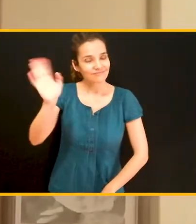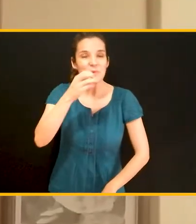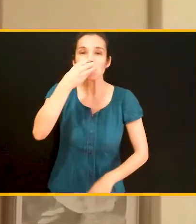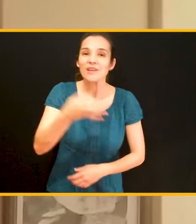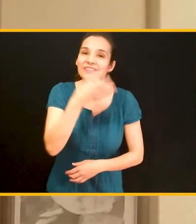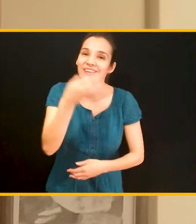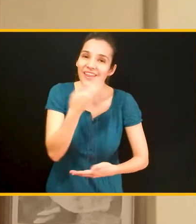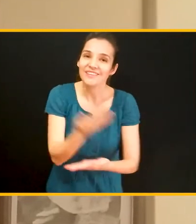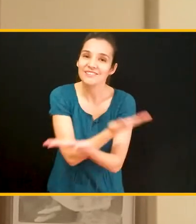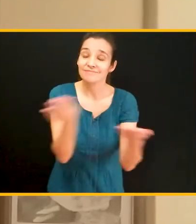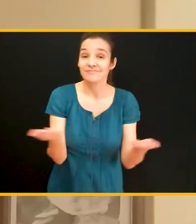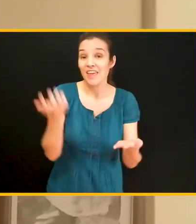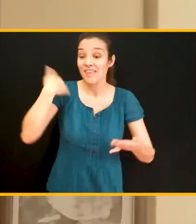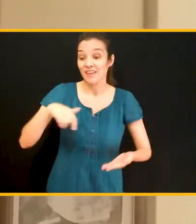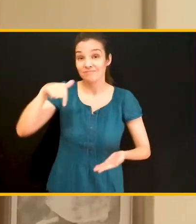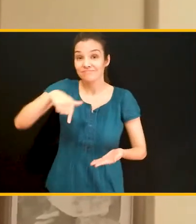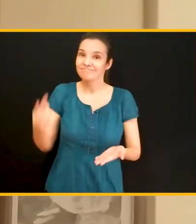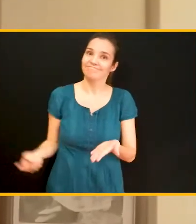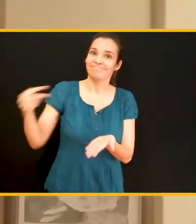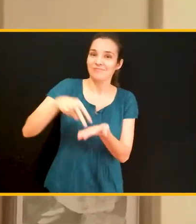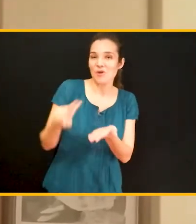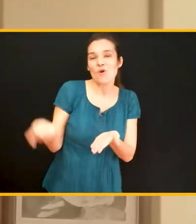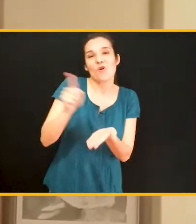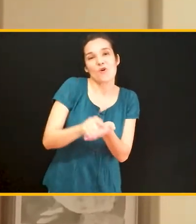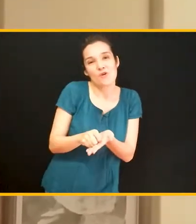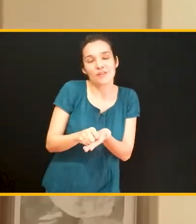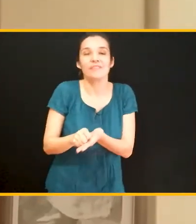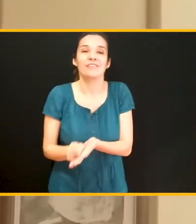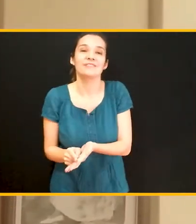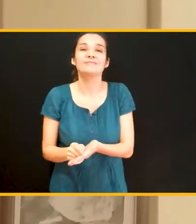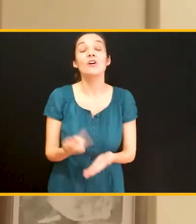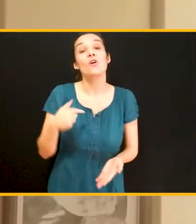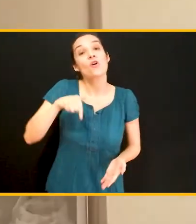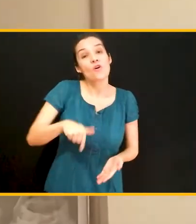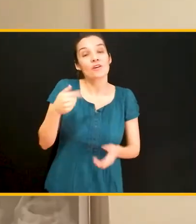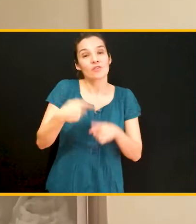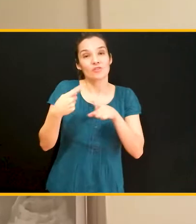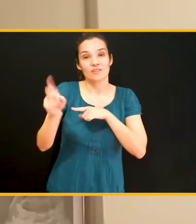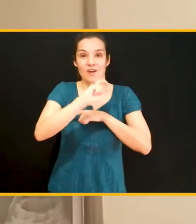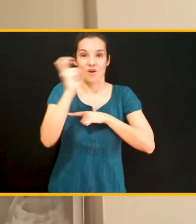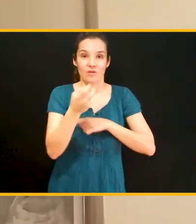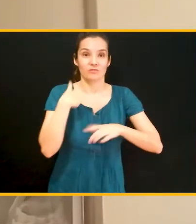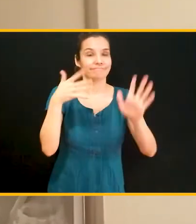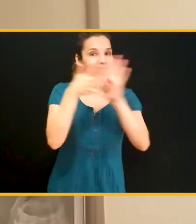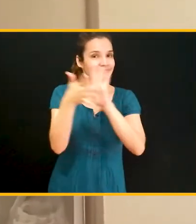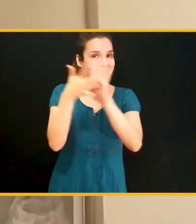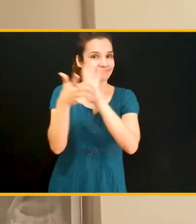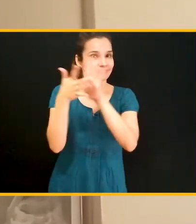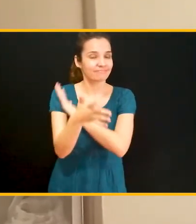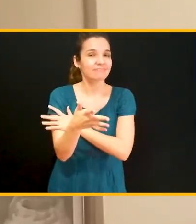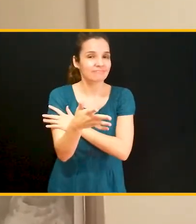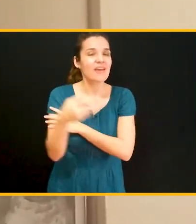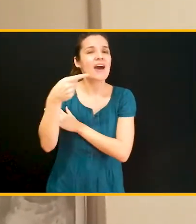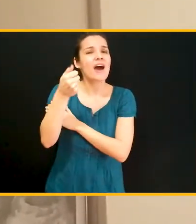Buenas tardes, ya está aquí otra vez la Juliana. Hoy los quiero hablar de otra cosa. Yo vengo a explicarles qué es